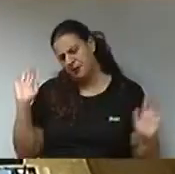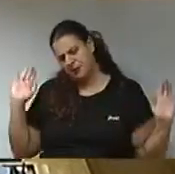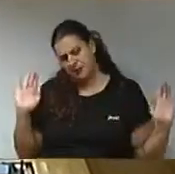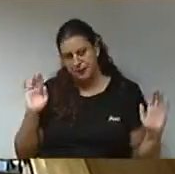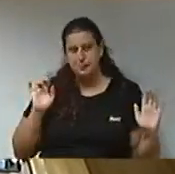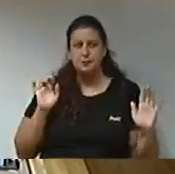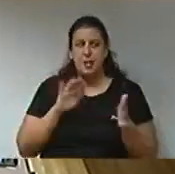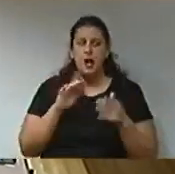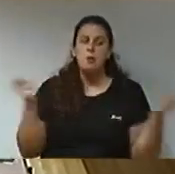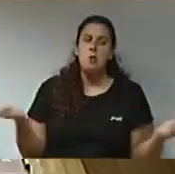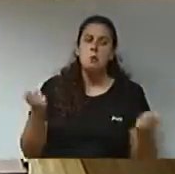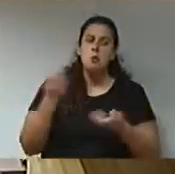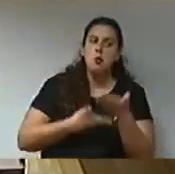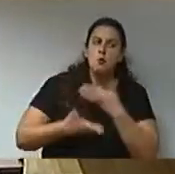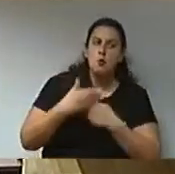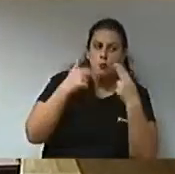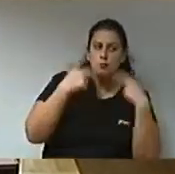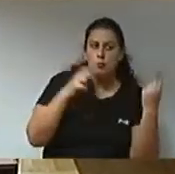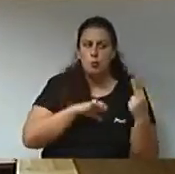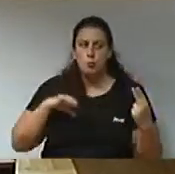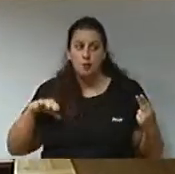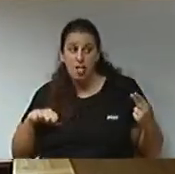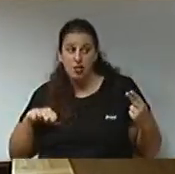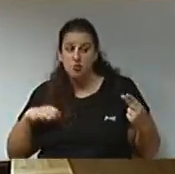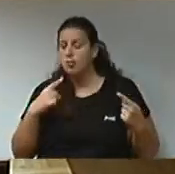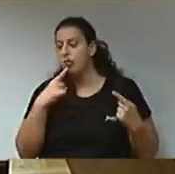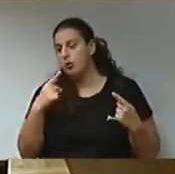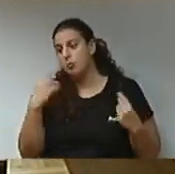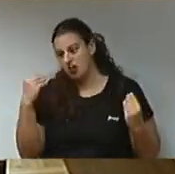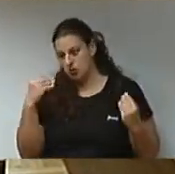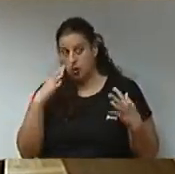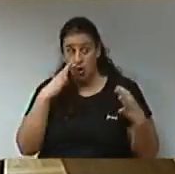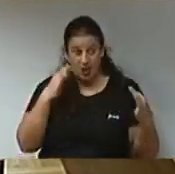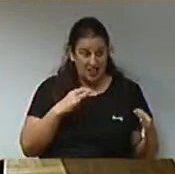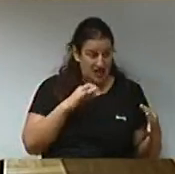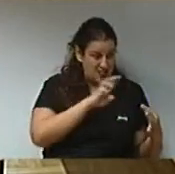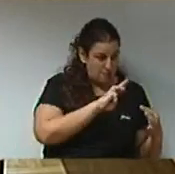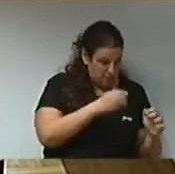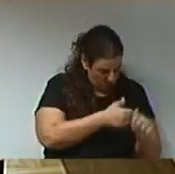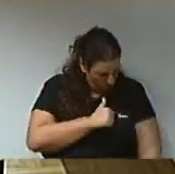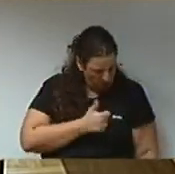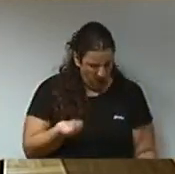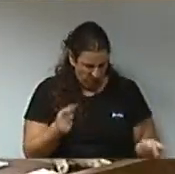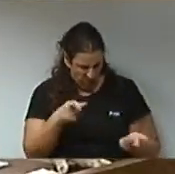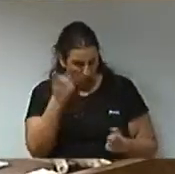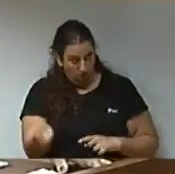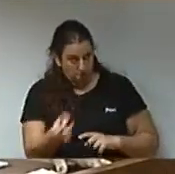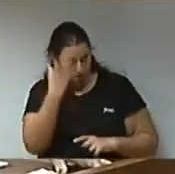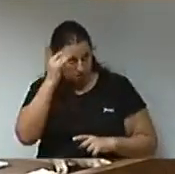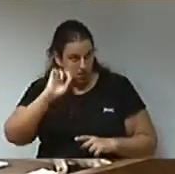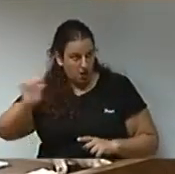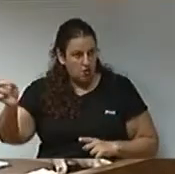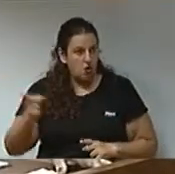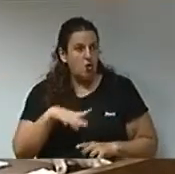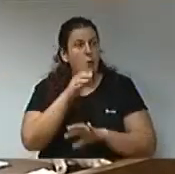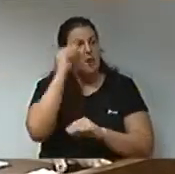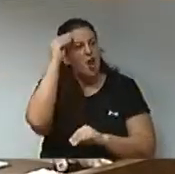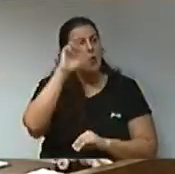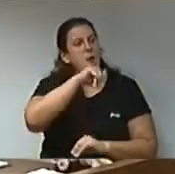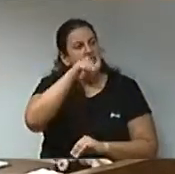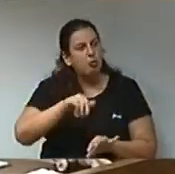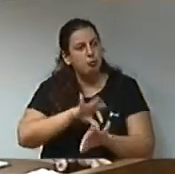colaboración pública-privada en sanidad, lo mismo le digo que los impuestos, mejor el original que la copia. Para hacer lo que hace el Partido Popular, mejor Carlos Mazón y el Partido Popular.